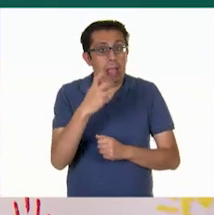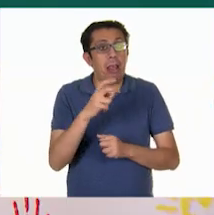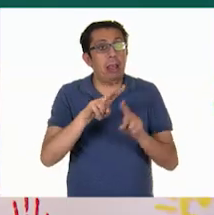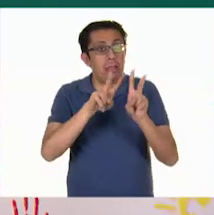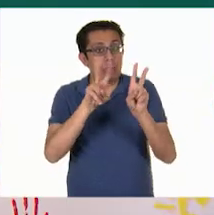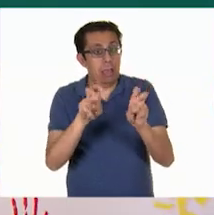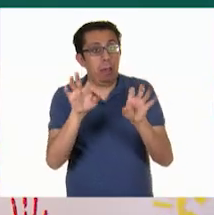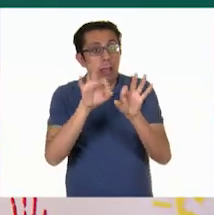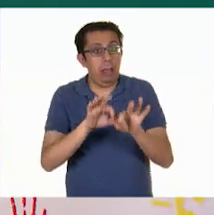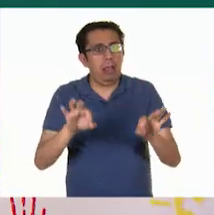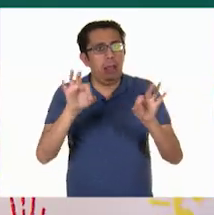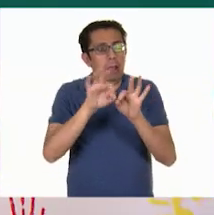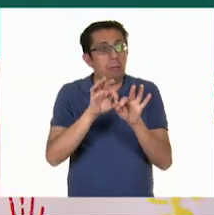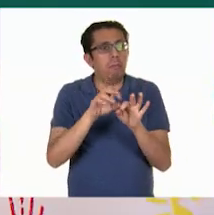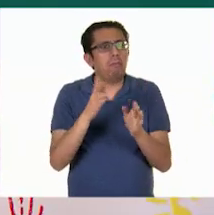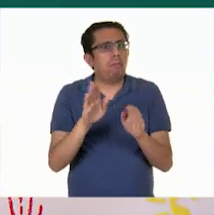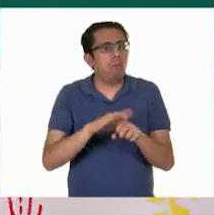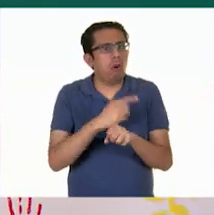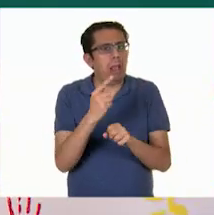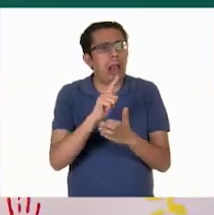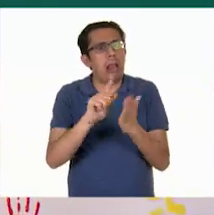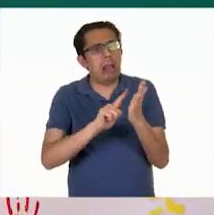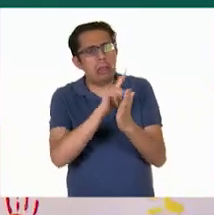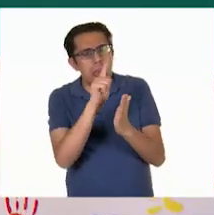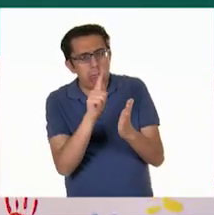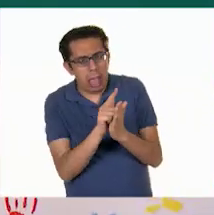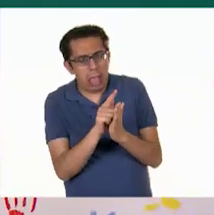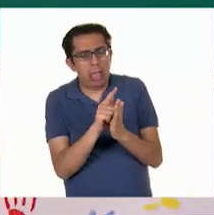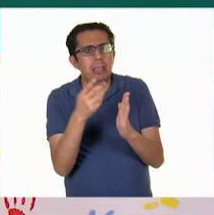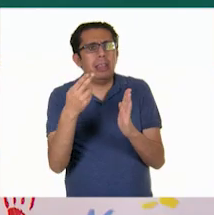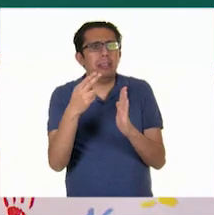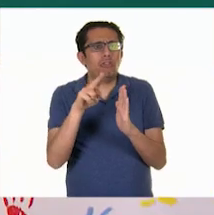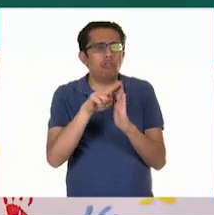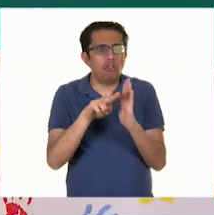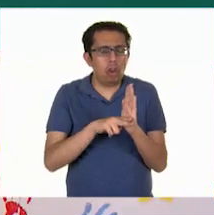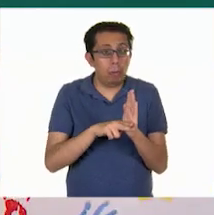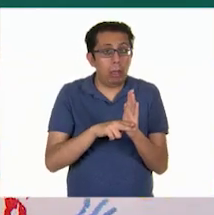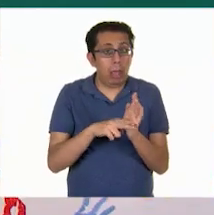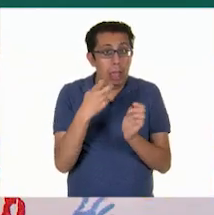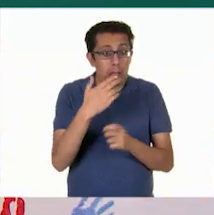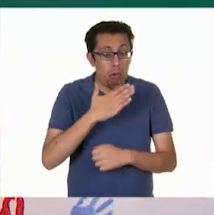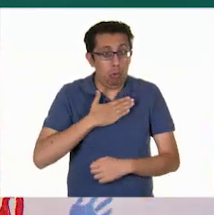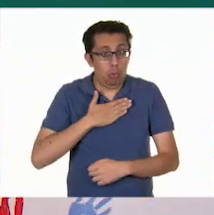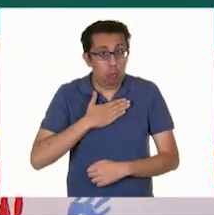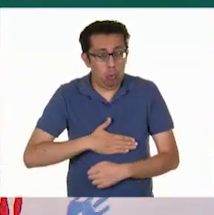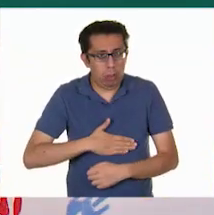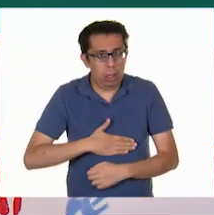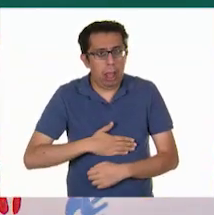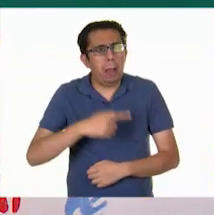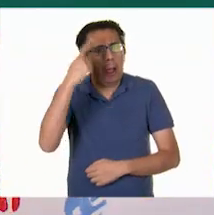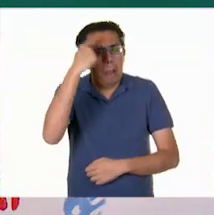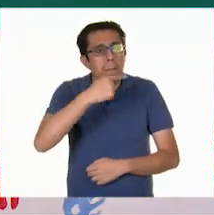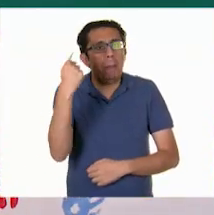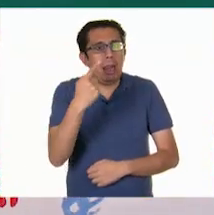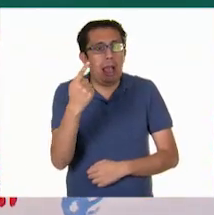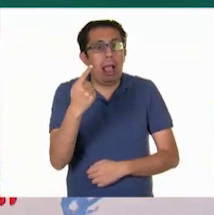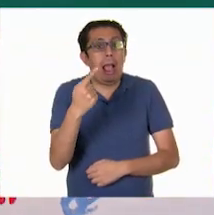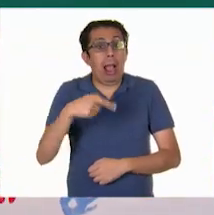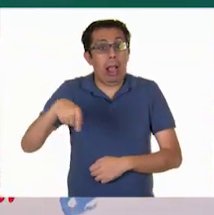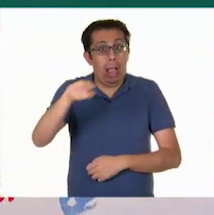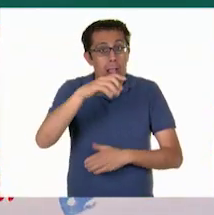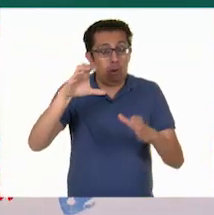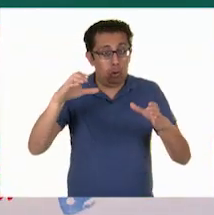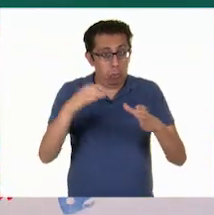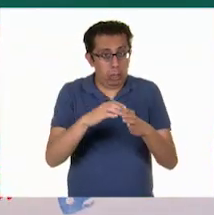tema, porque las normas, las leyes y las acciones justas deben ayudar a que la comunidad ejerza sus derechos humanos. En este